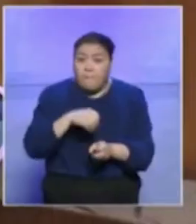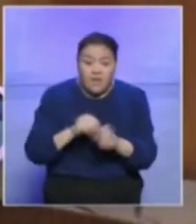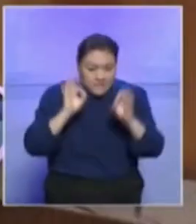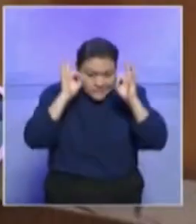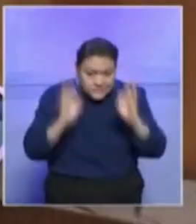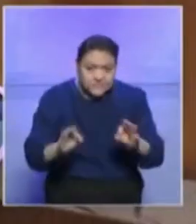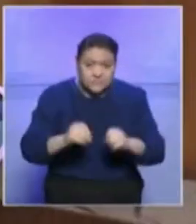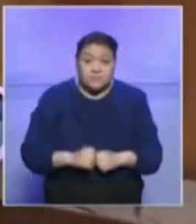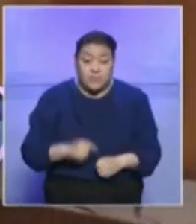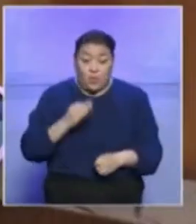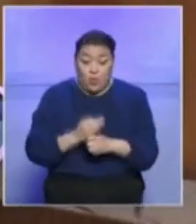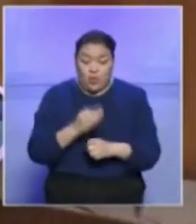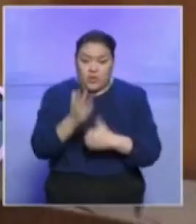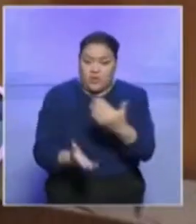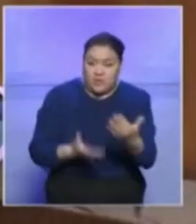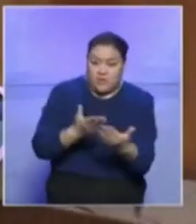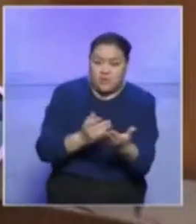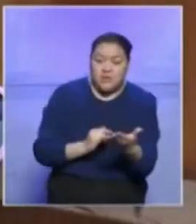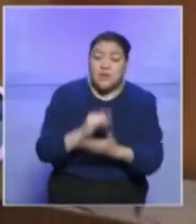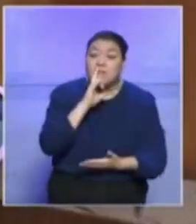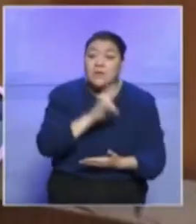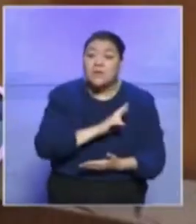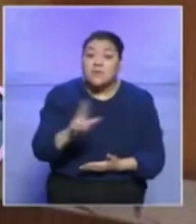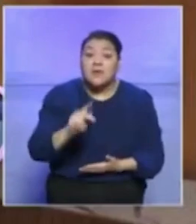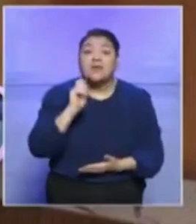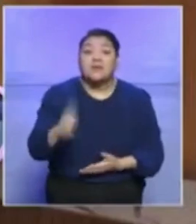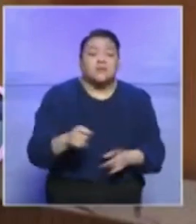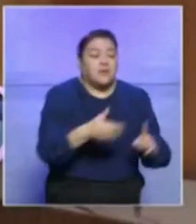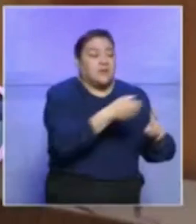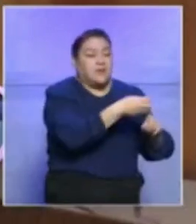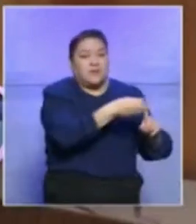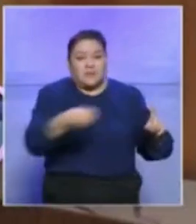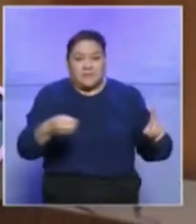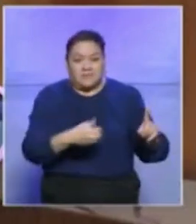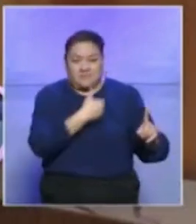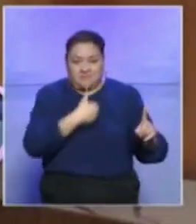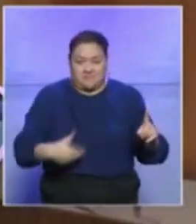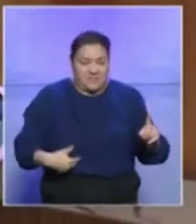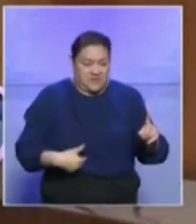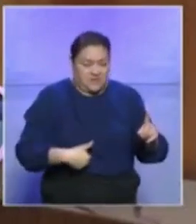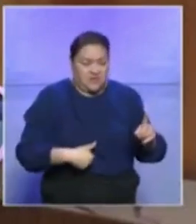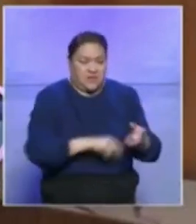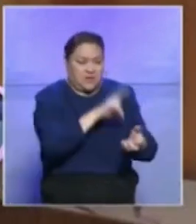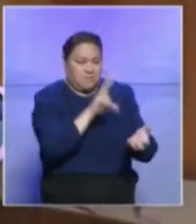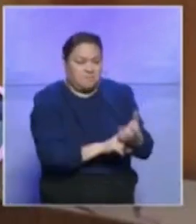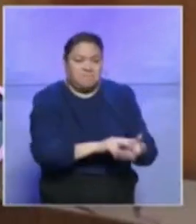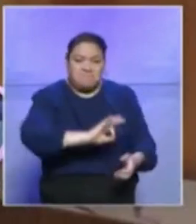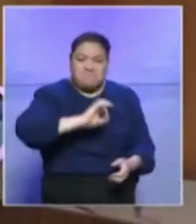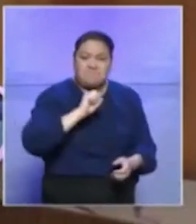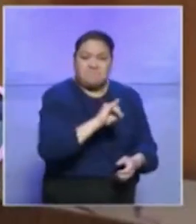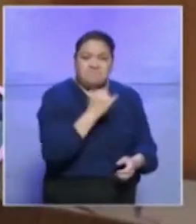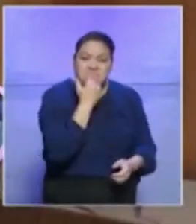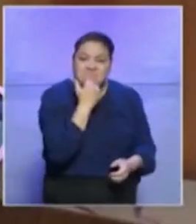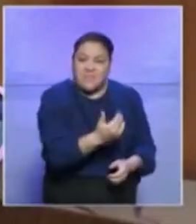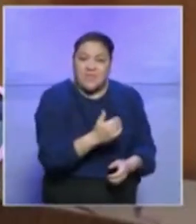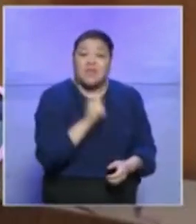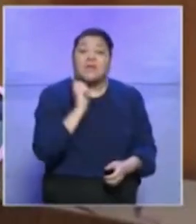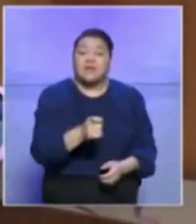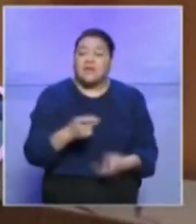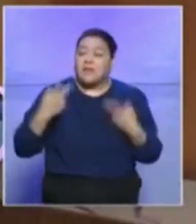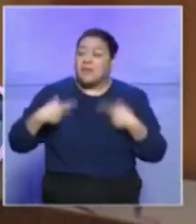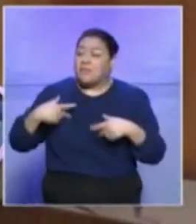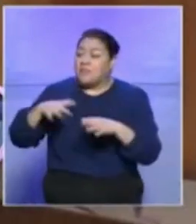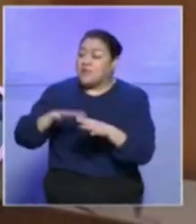La emisión de este dictamen, que valida la elección de la presidencia de la República, reafirma el mandato que el pueblo